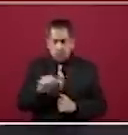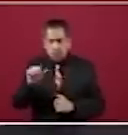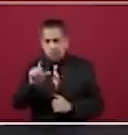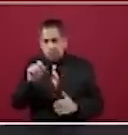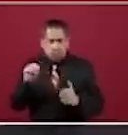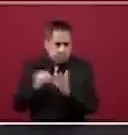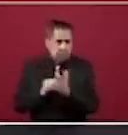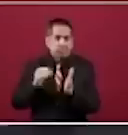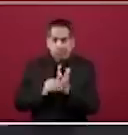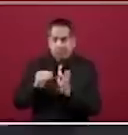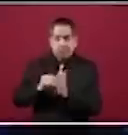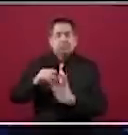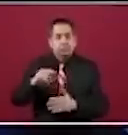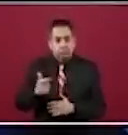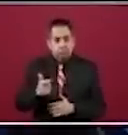18 a 20,000 millones de pesos.